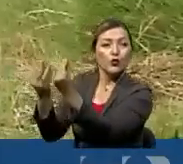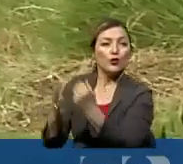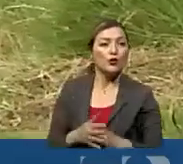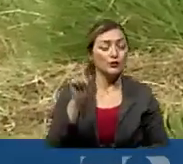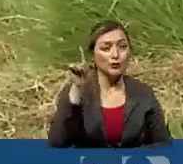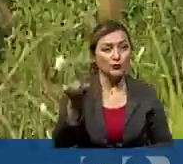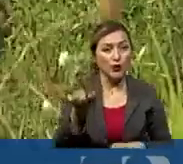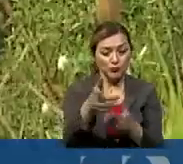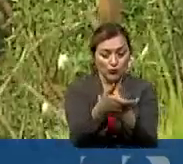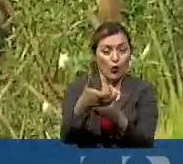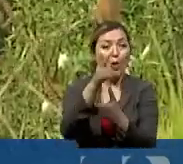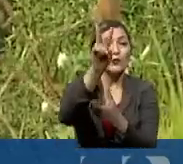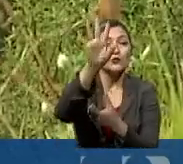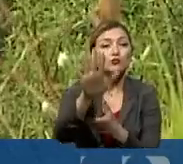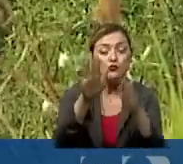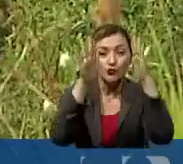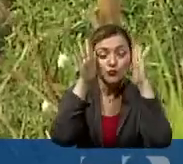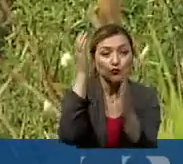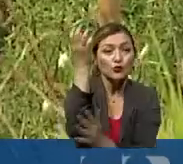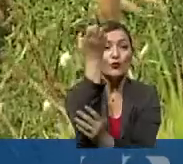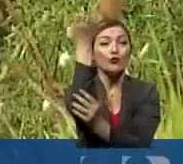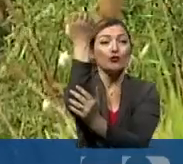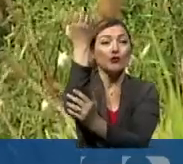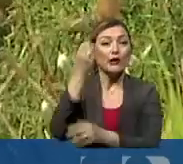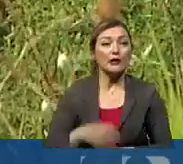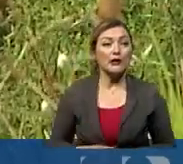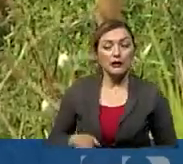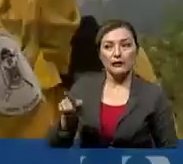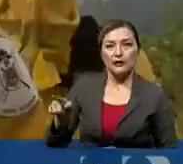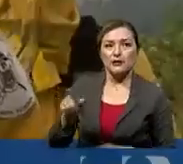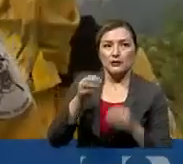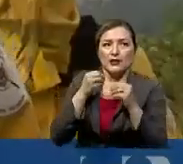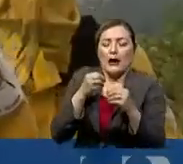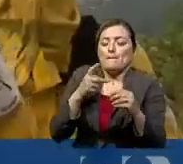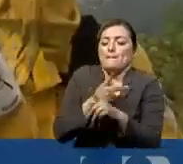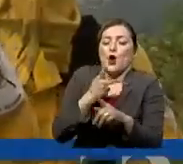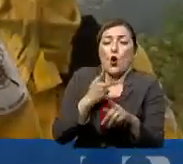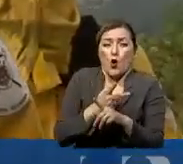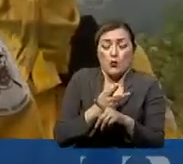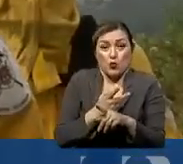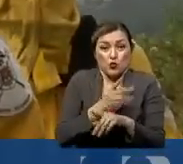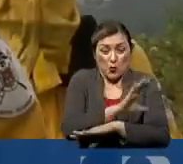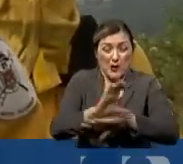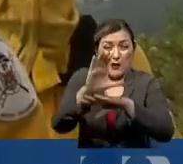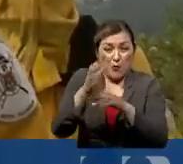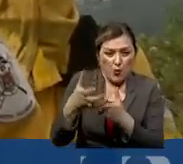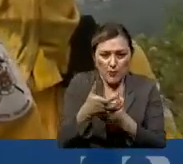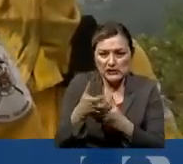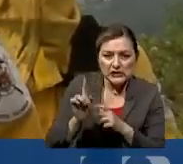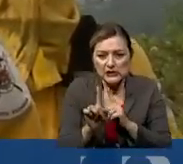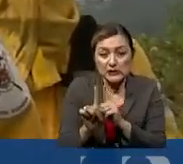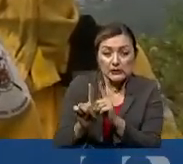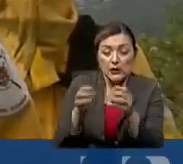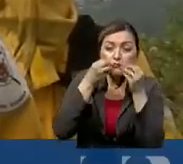de Bomberos de Quito atendieron la emergencia. El viento es el peor enemigo del bombero forestal. Entonces, los